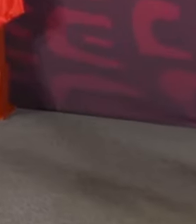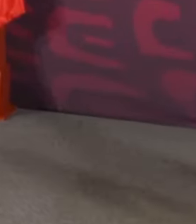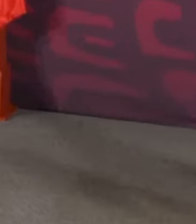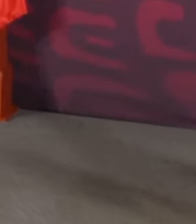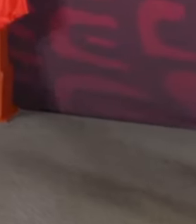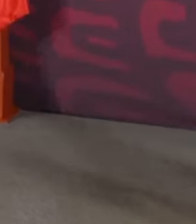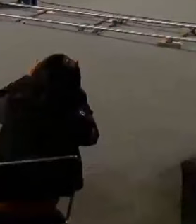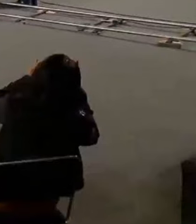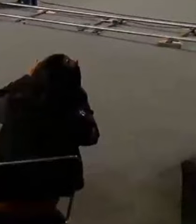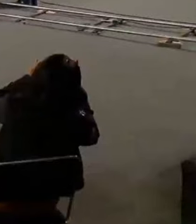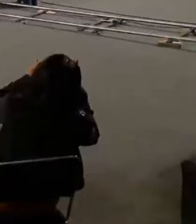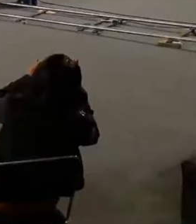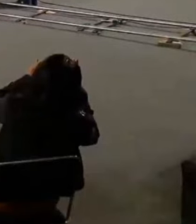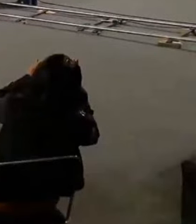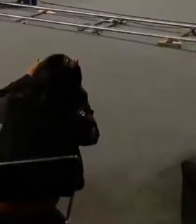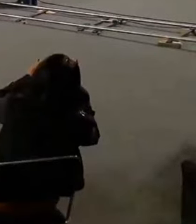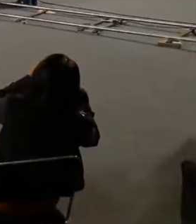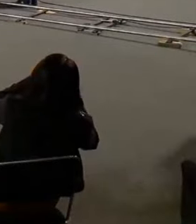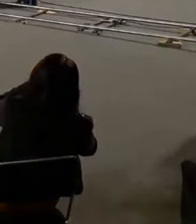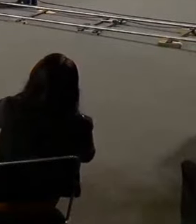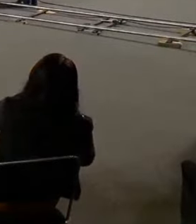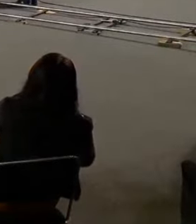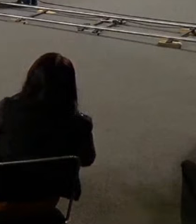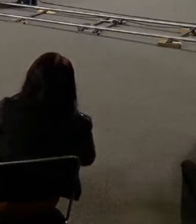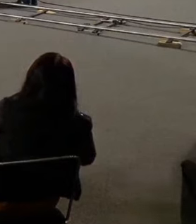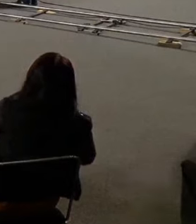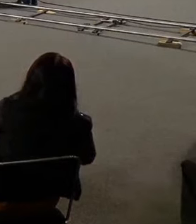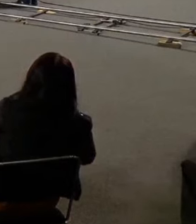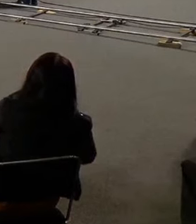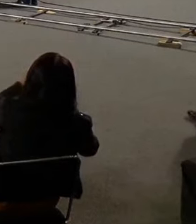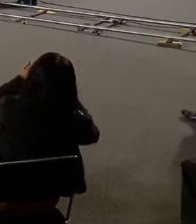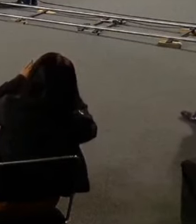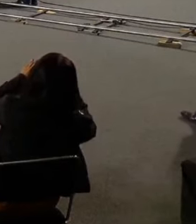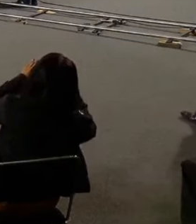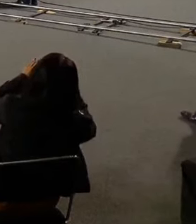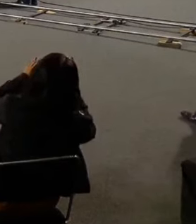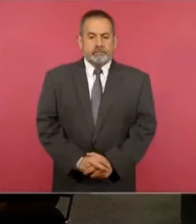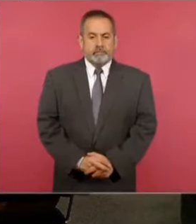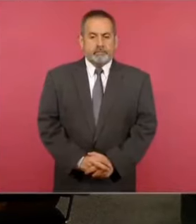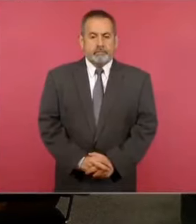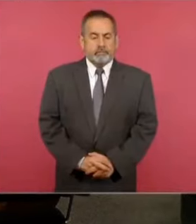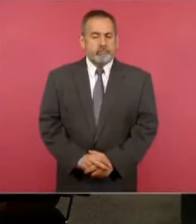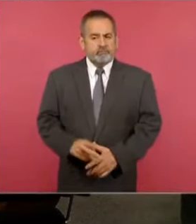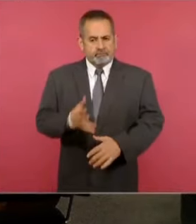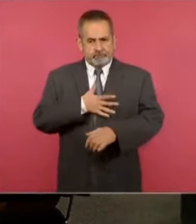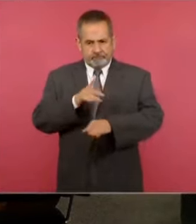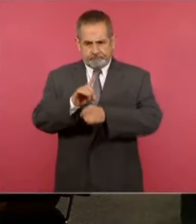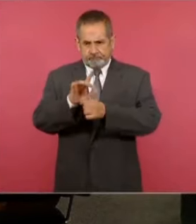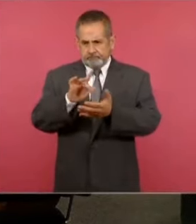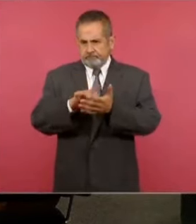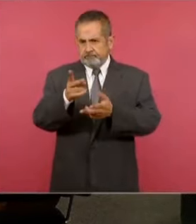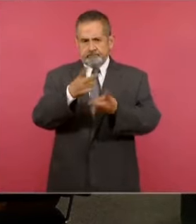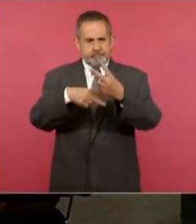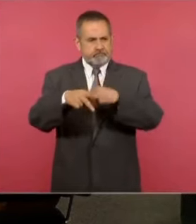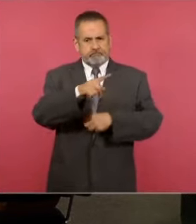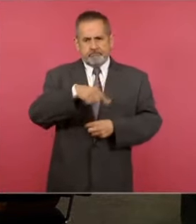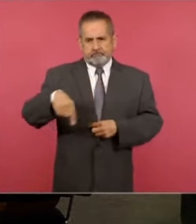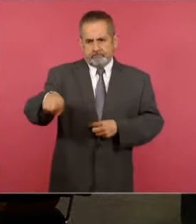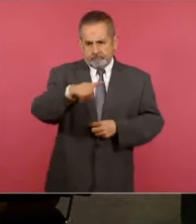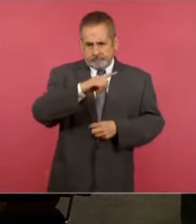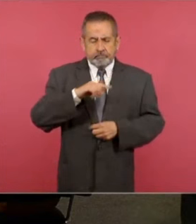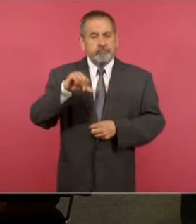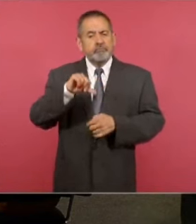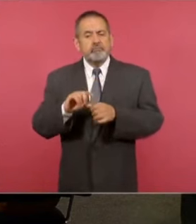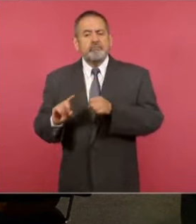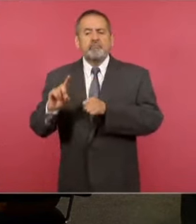muchas gracias por acudir a los medios de comunicación, a los que nos escuchan a través de las redes sociales. El día de hoy nos